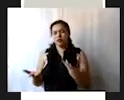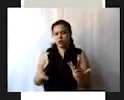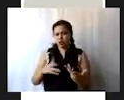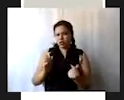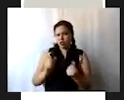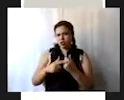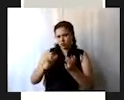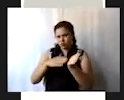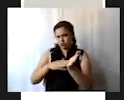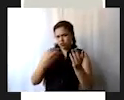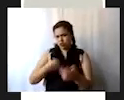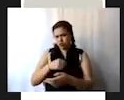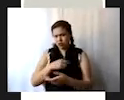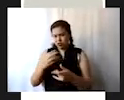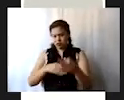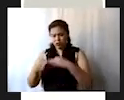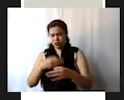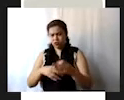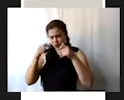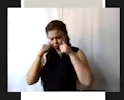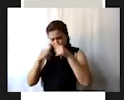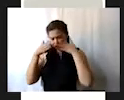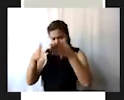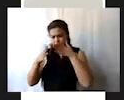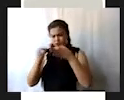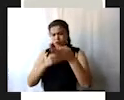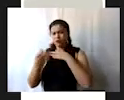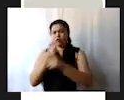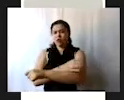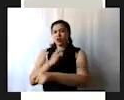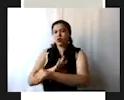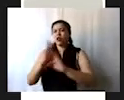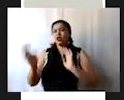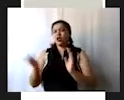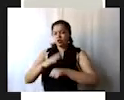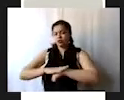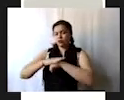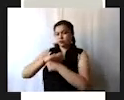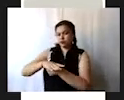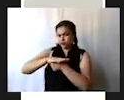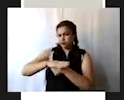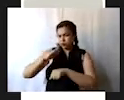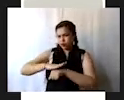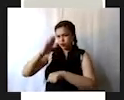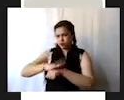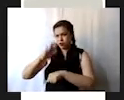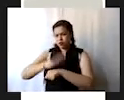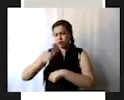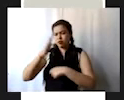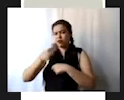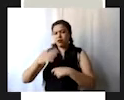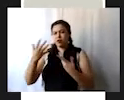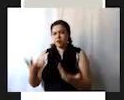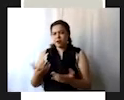si trabajamos todos sobre el mismo fin y de manera coordinada, pues esa presión va a ser muchísimo más grande. Y